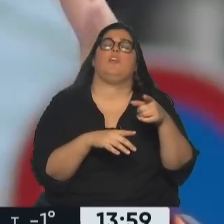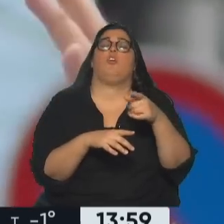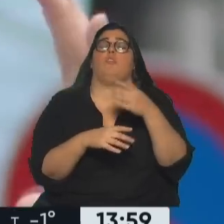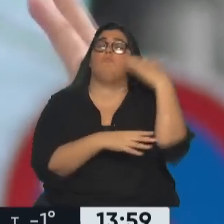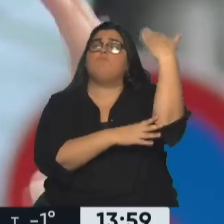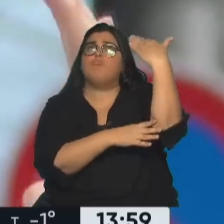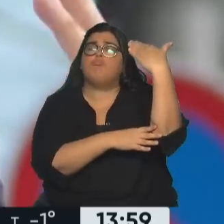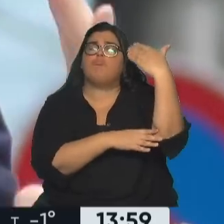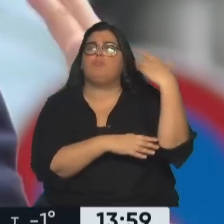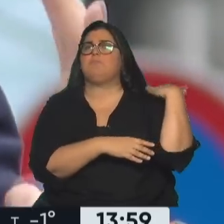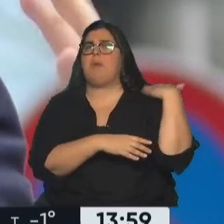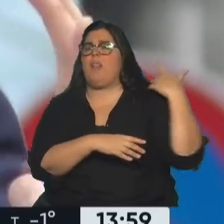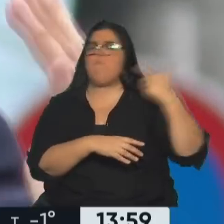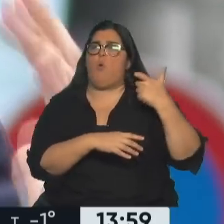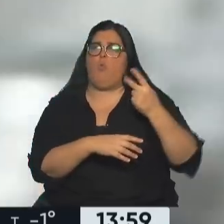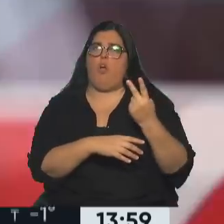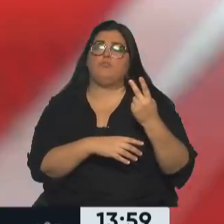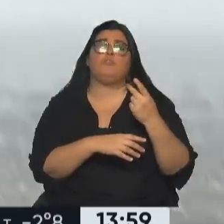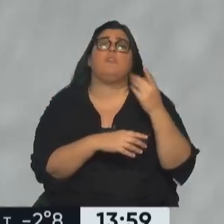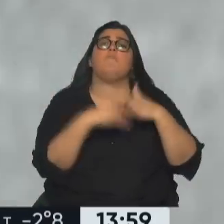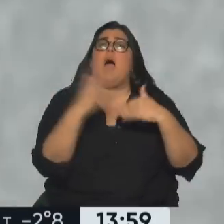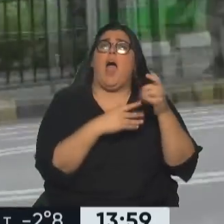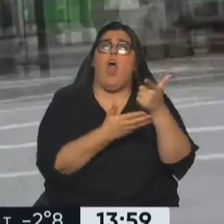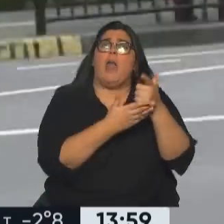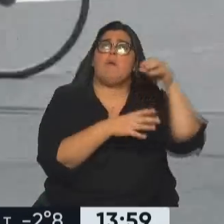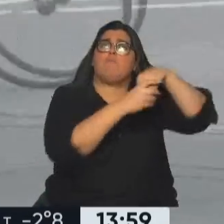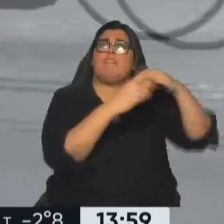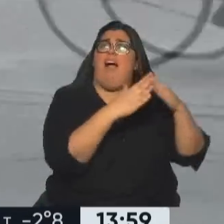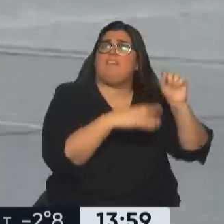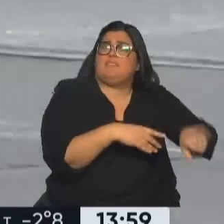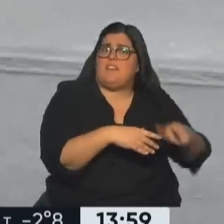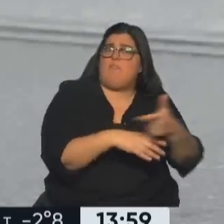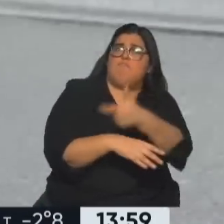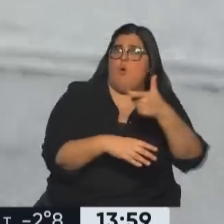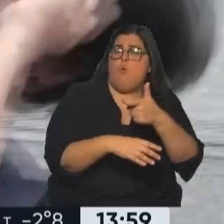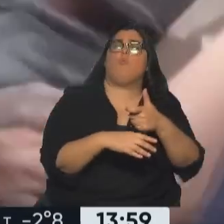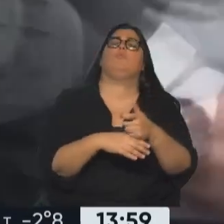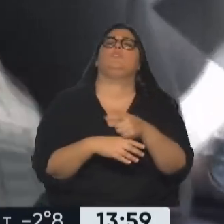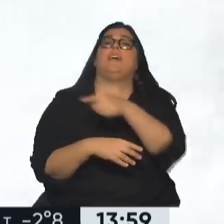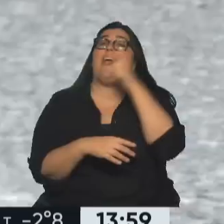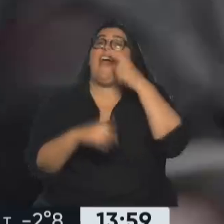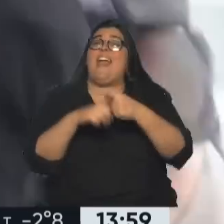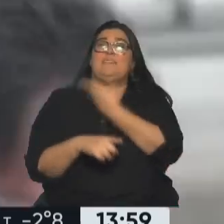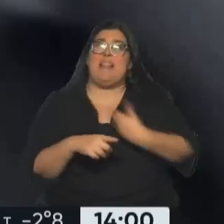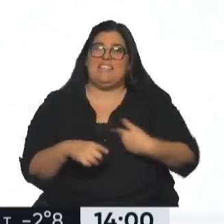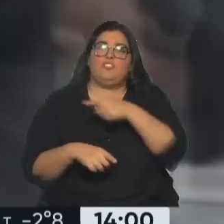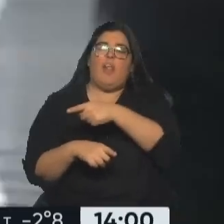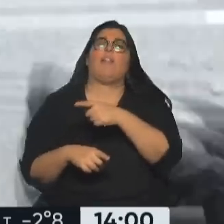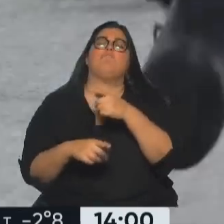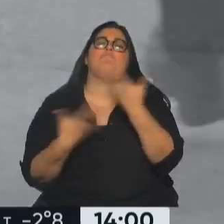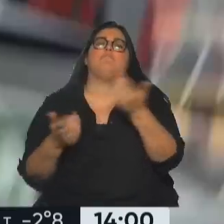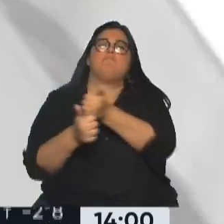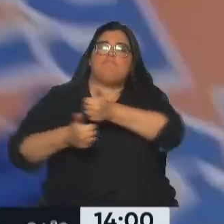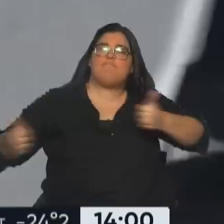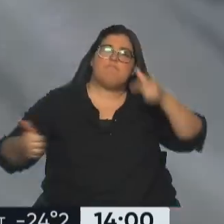la espalda realizados con un arma de fabricación casera. Por su condición de ex primer ministro, Abe estaba custodiado por agentes de la